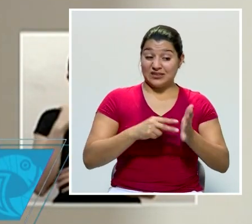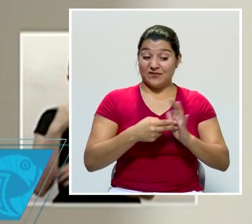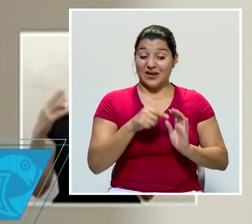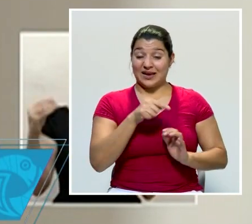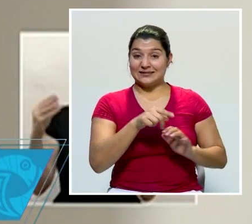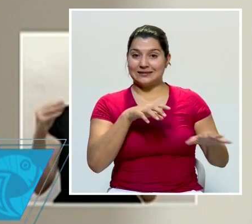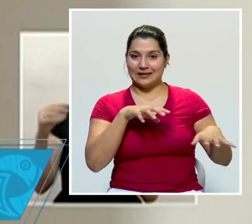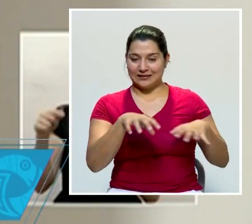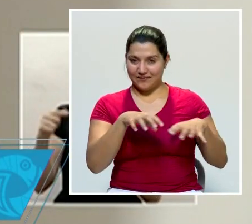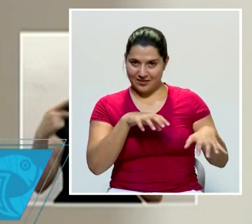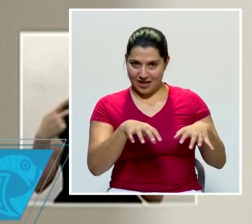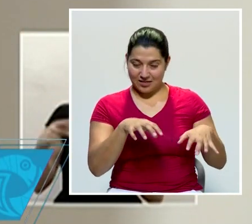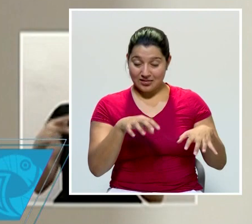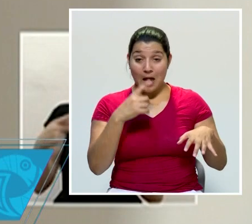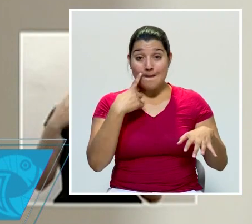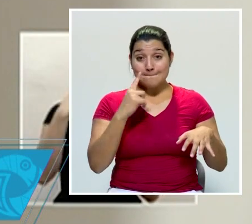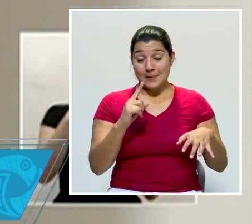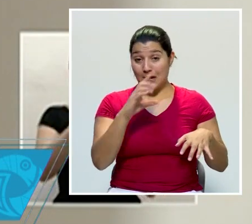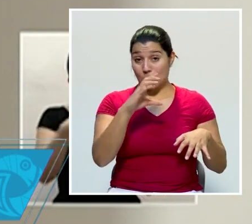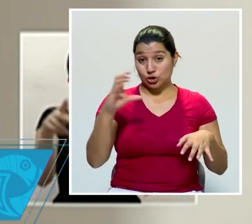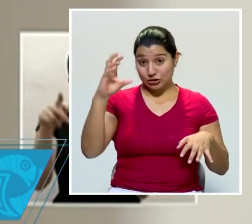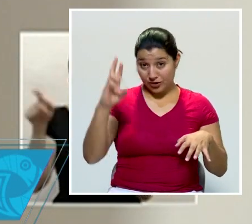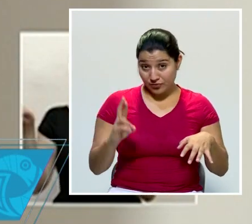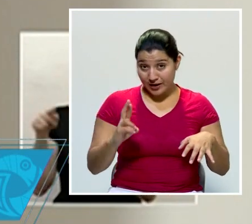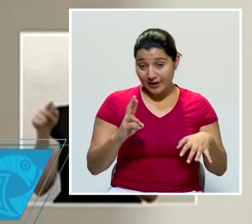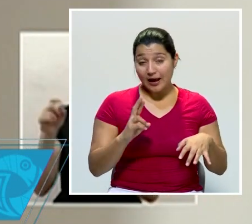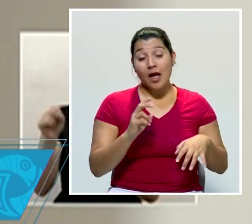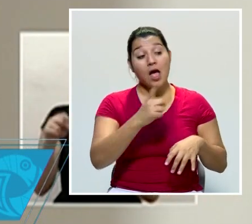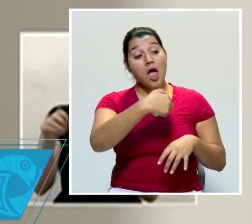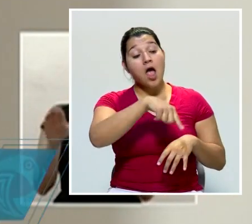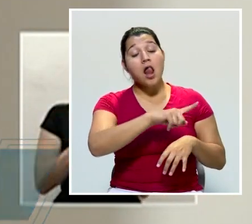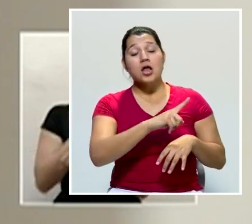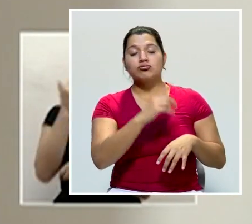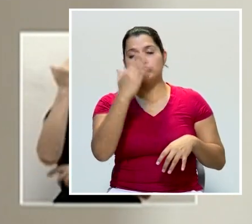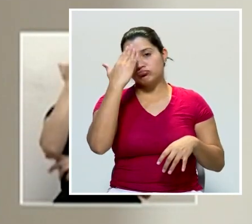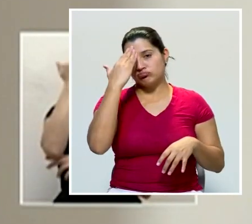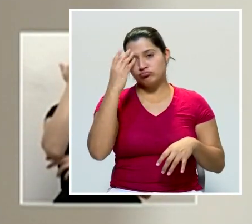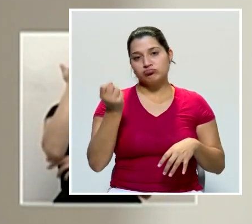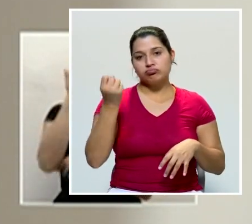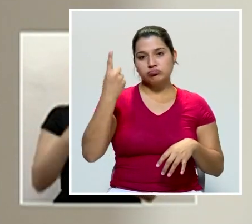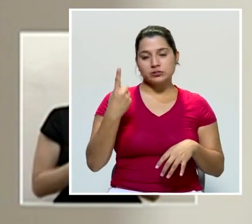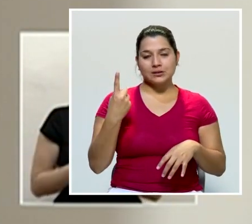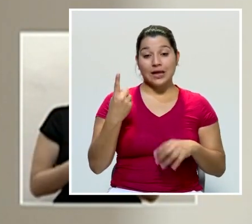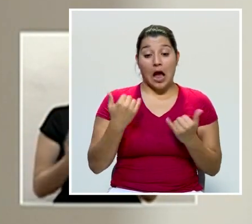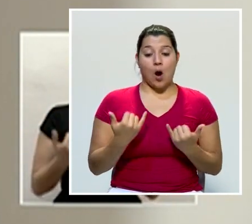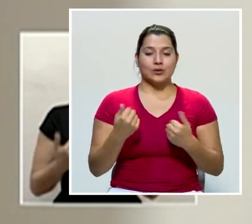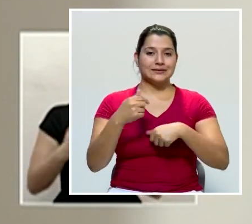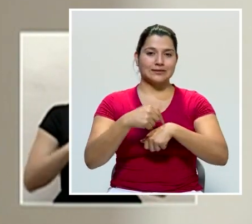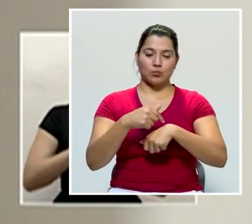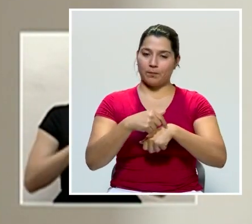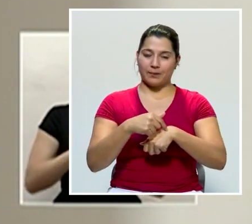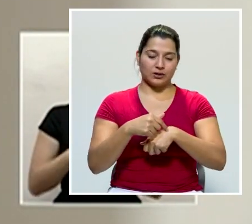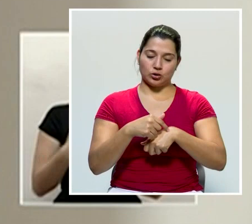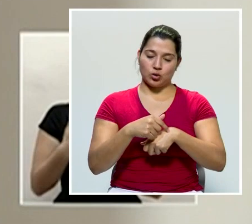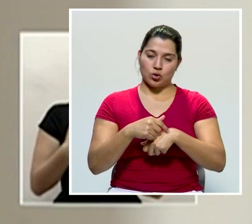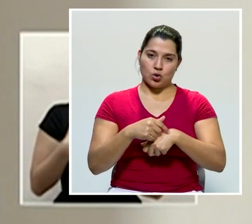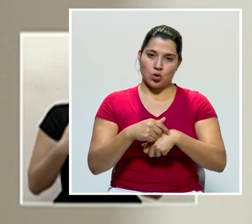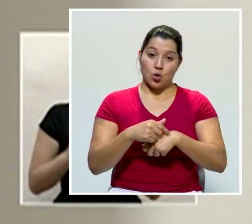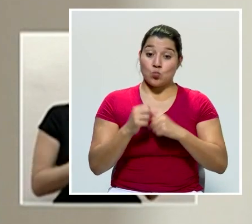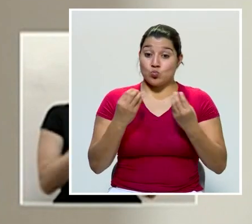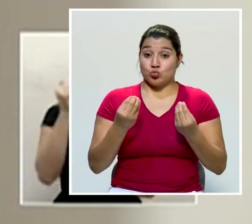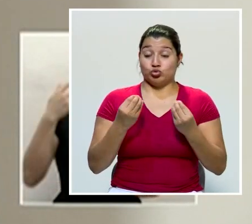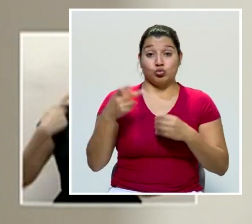asunto para la población. Ellos están completamente conscientes de que en este momento, pues en realidad hay un riesgo